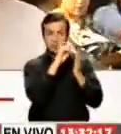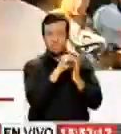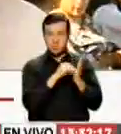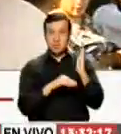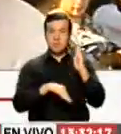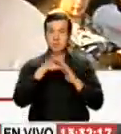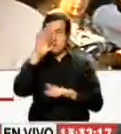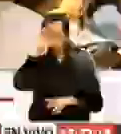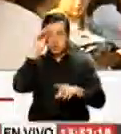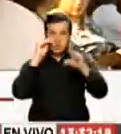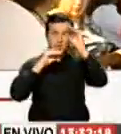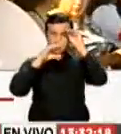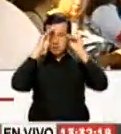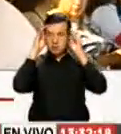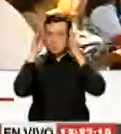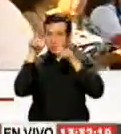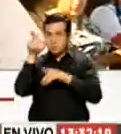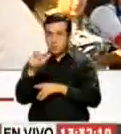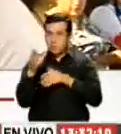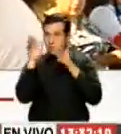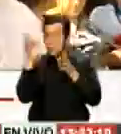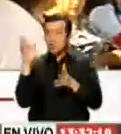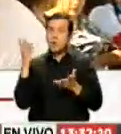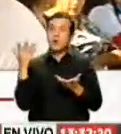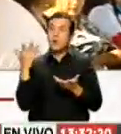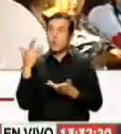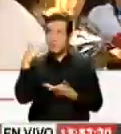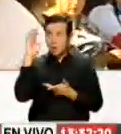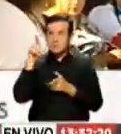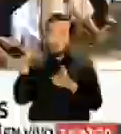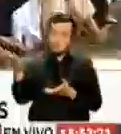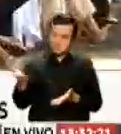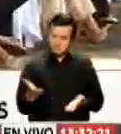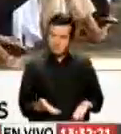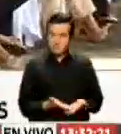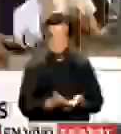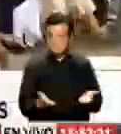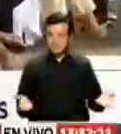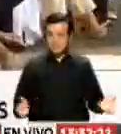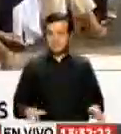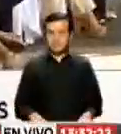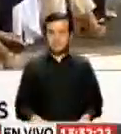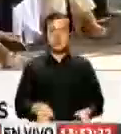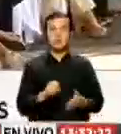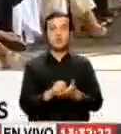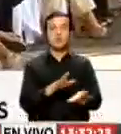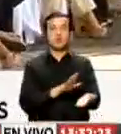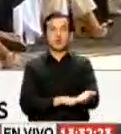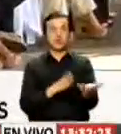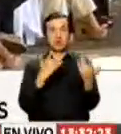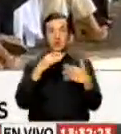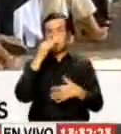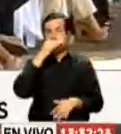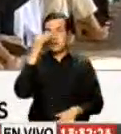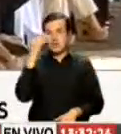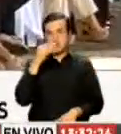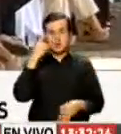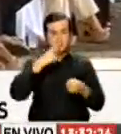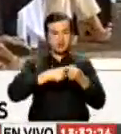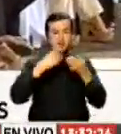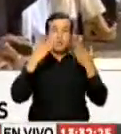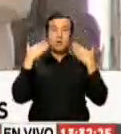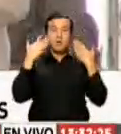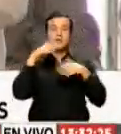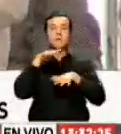más conocimiento en lo que es el trato al cliente, en cómo poder ganar más clientela. El proyecto, que ya es una realidad en Quito,